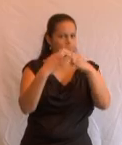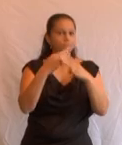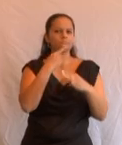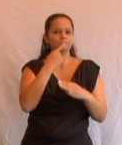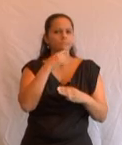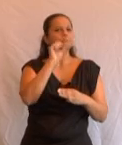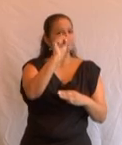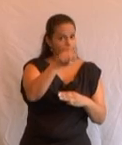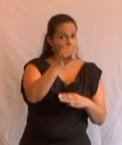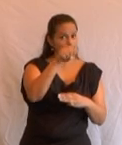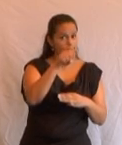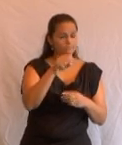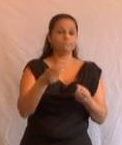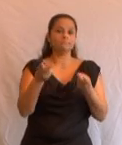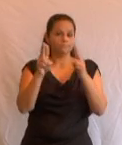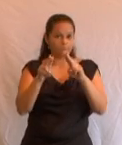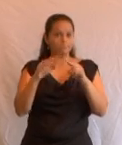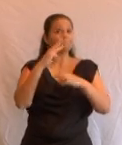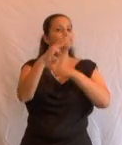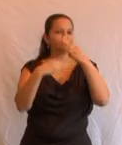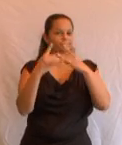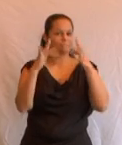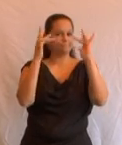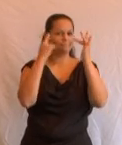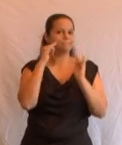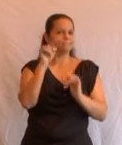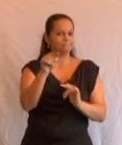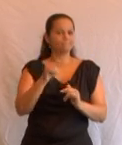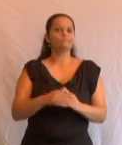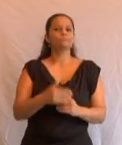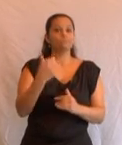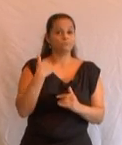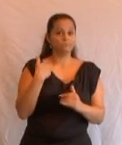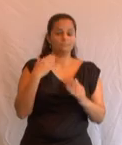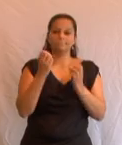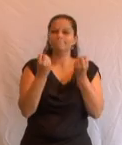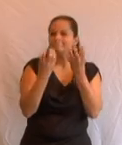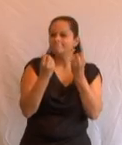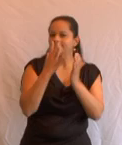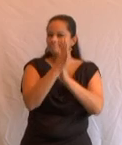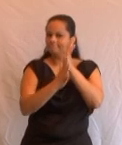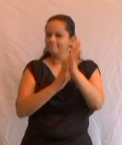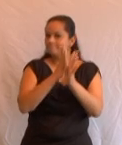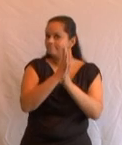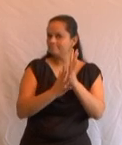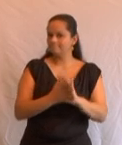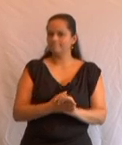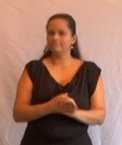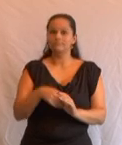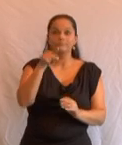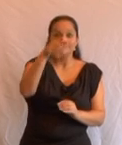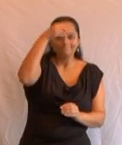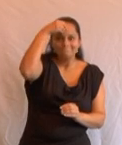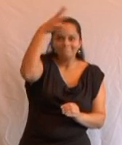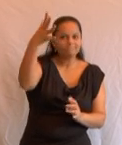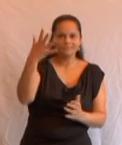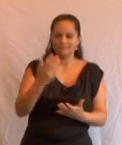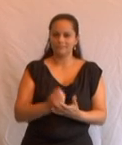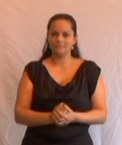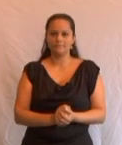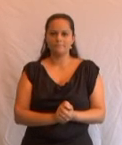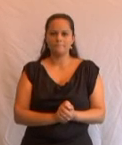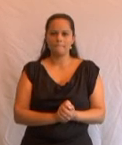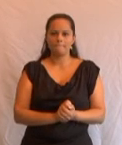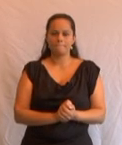Que el mundo te hizo así y que también el mundo te brilla para ti. Que tienes muchas señas. Que eres